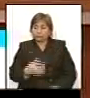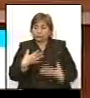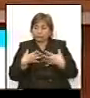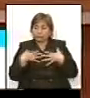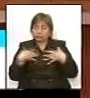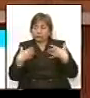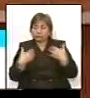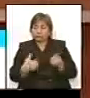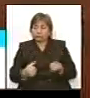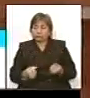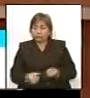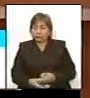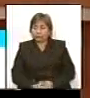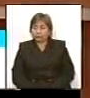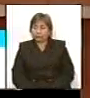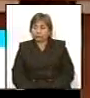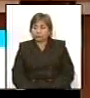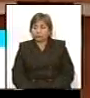salud, sí.